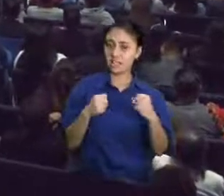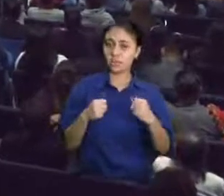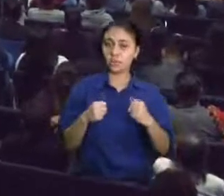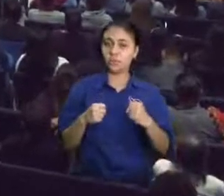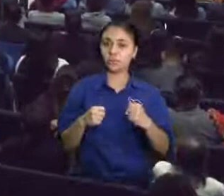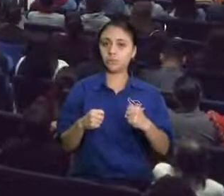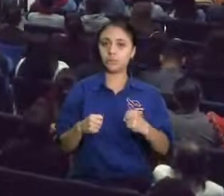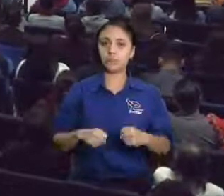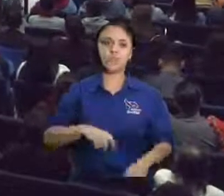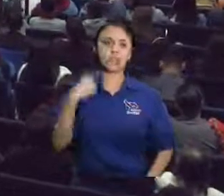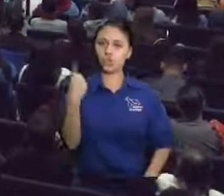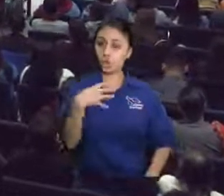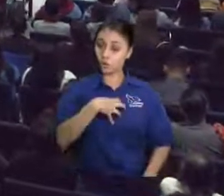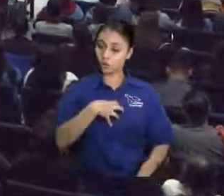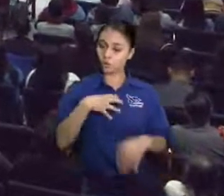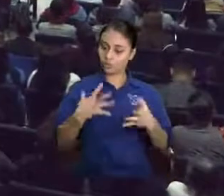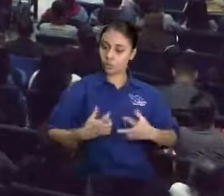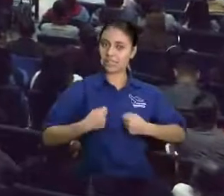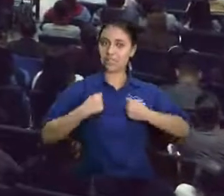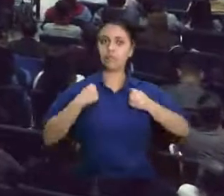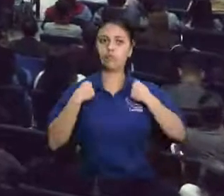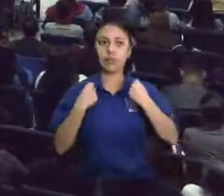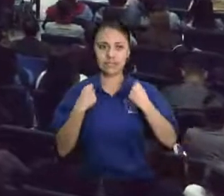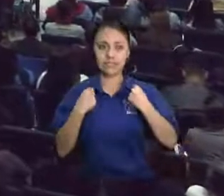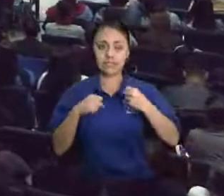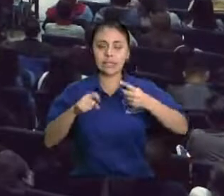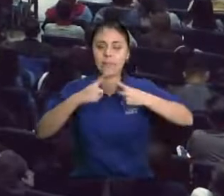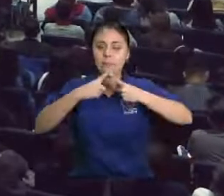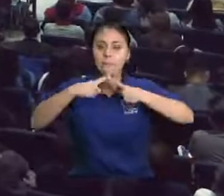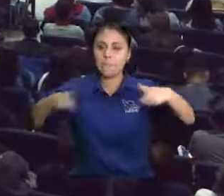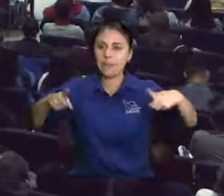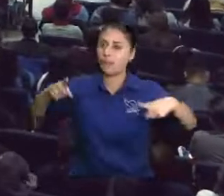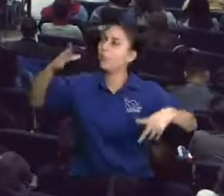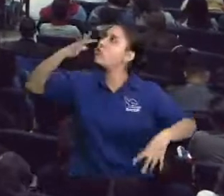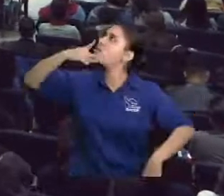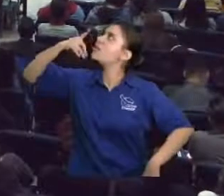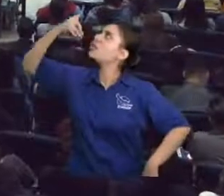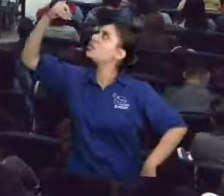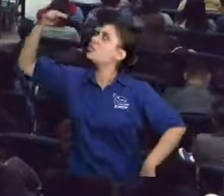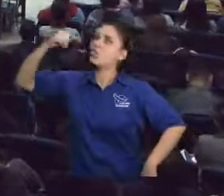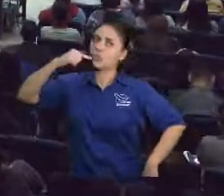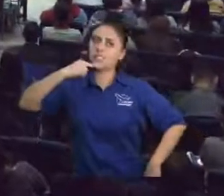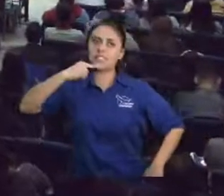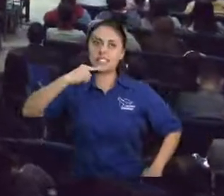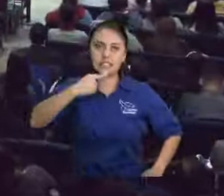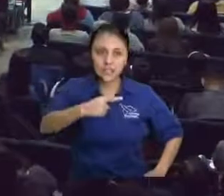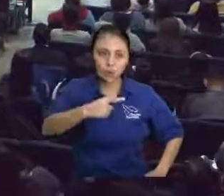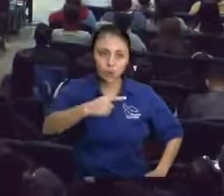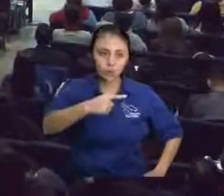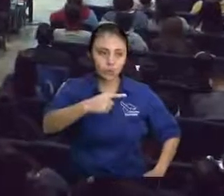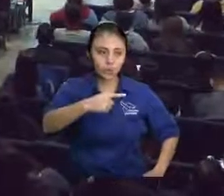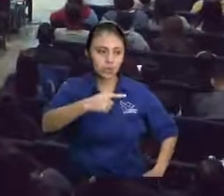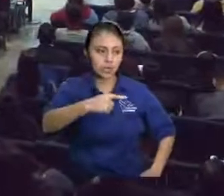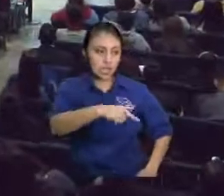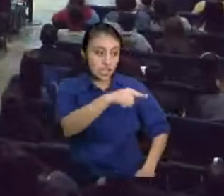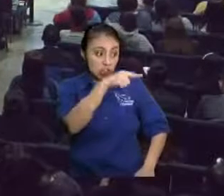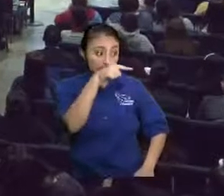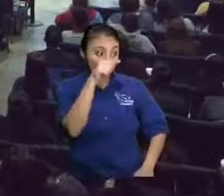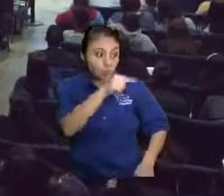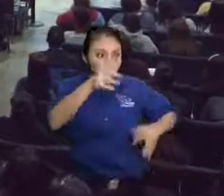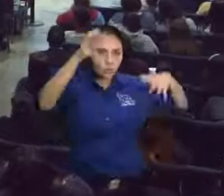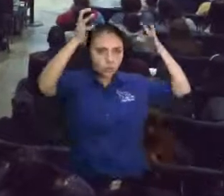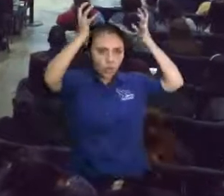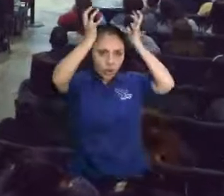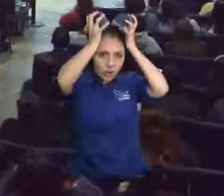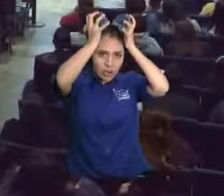poder? Y en aquel momento se oyó una voz desde el cielo que decía: el reino te es quitado.